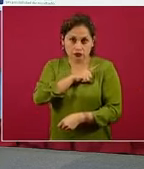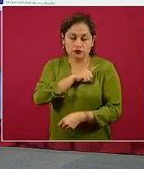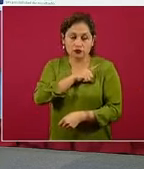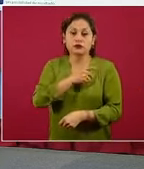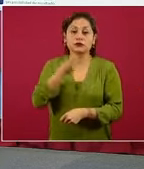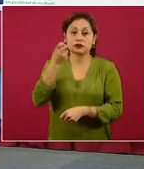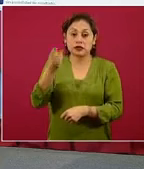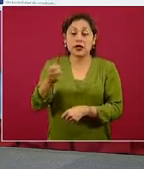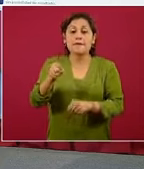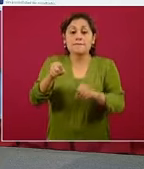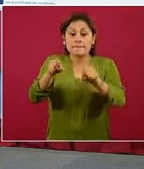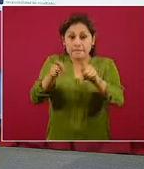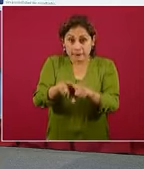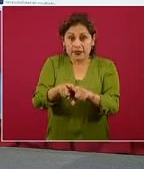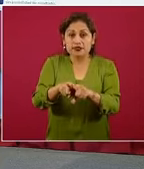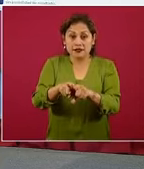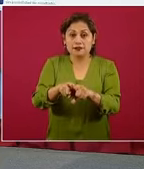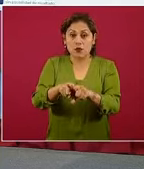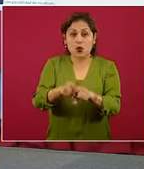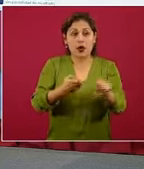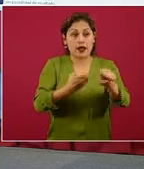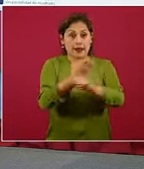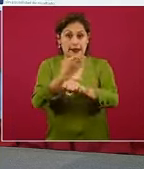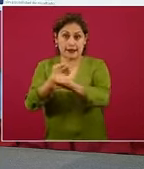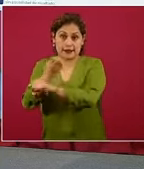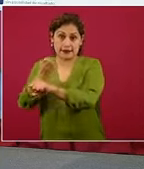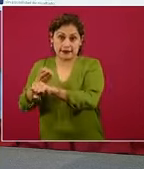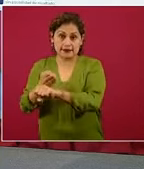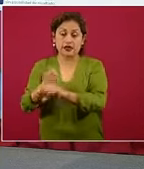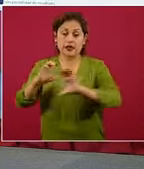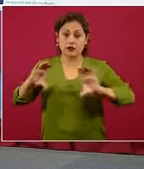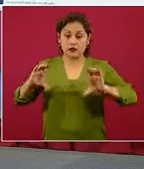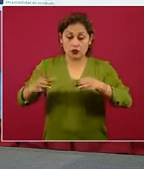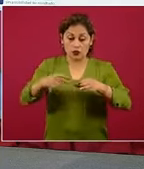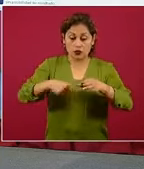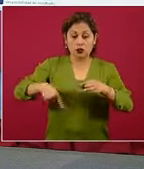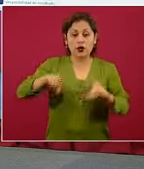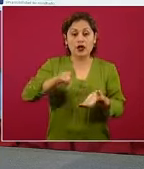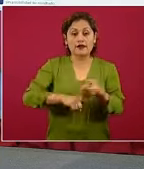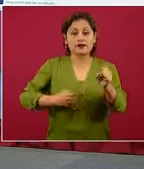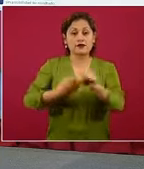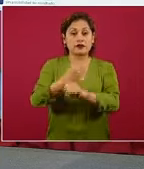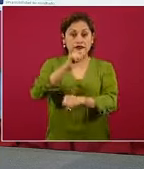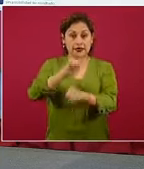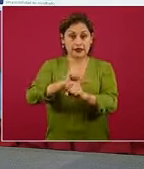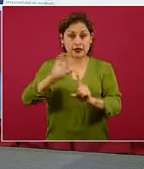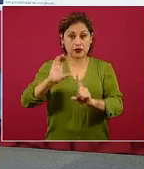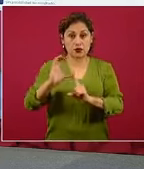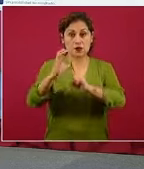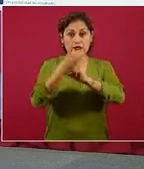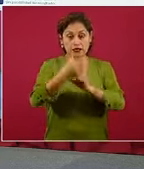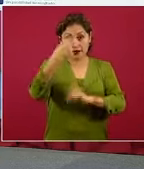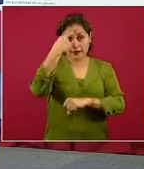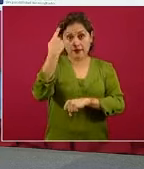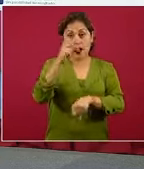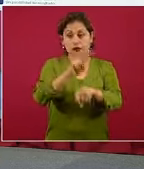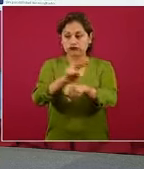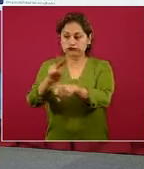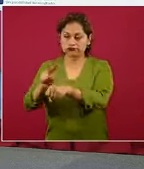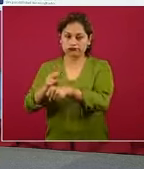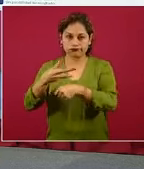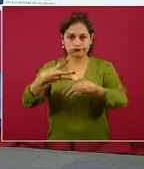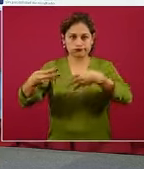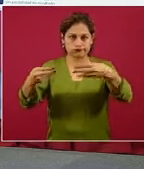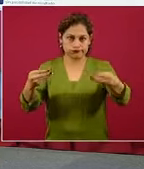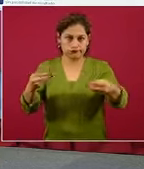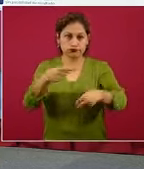las mismas entidades federativas, específicamente en los comités estatales de vigilancia epidemiológica. Entonces, finalmente,